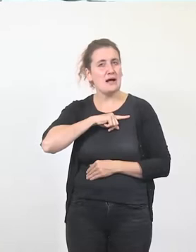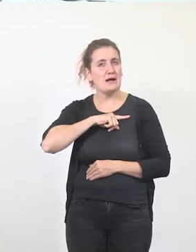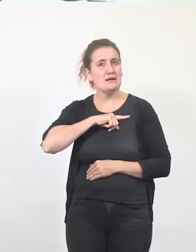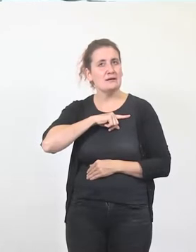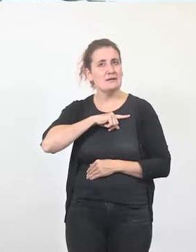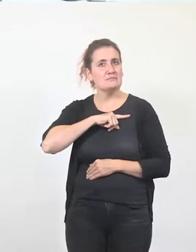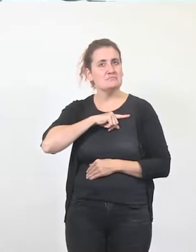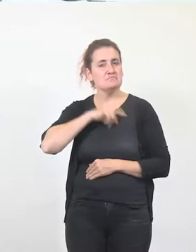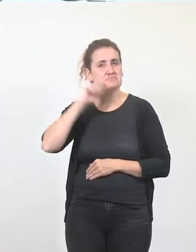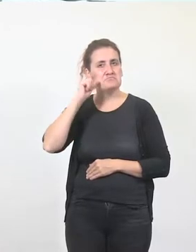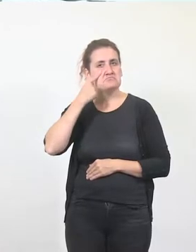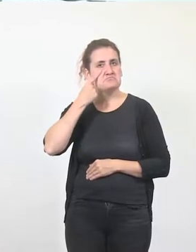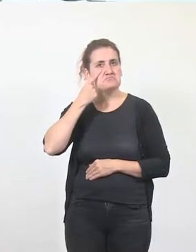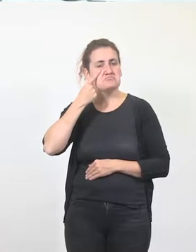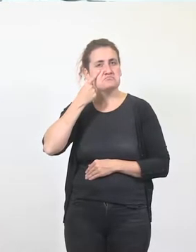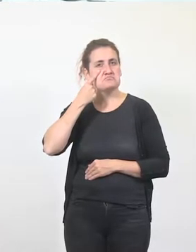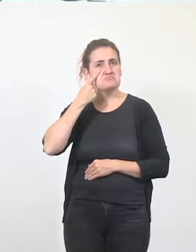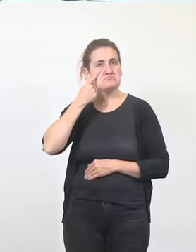cuenta que